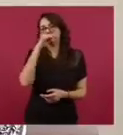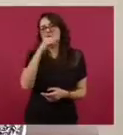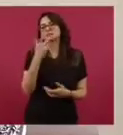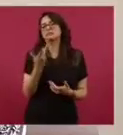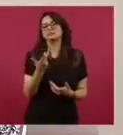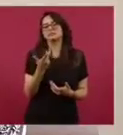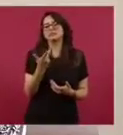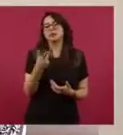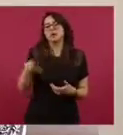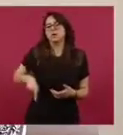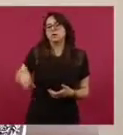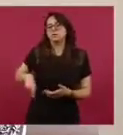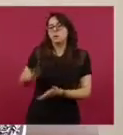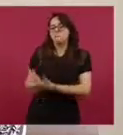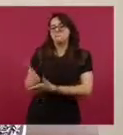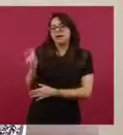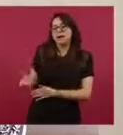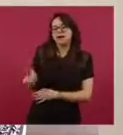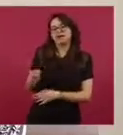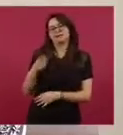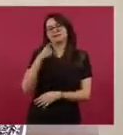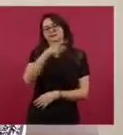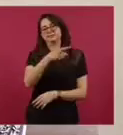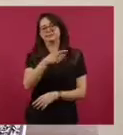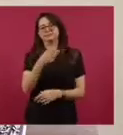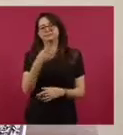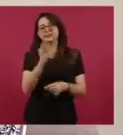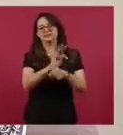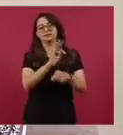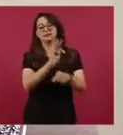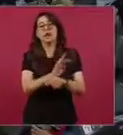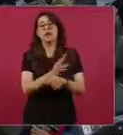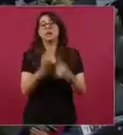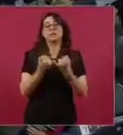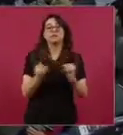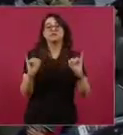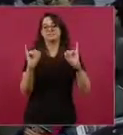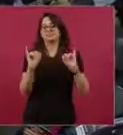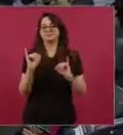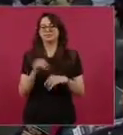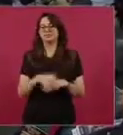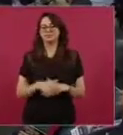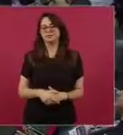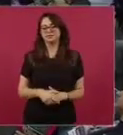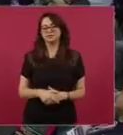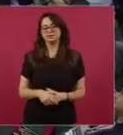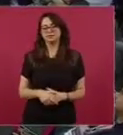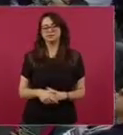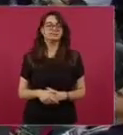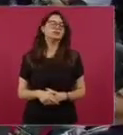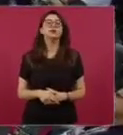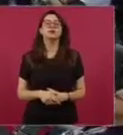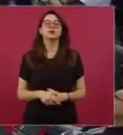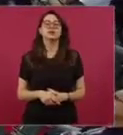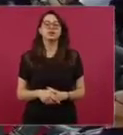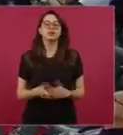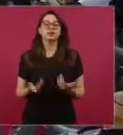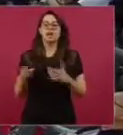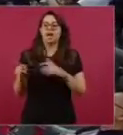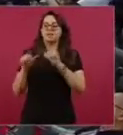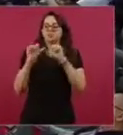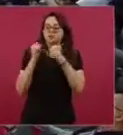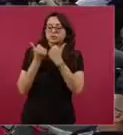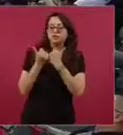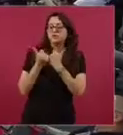actúen Aparentemente en forma independiente quien hace la selección